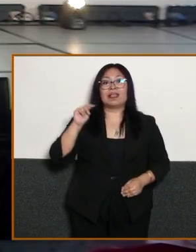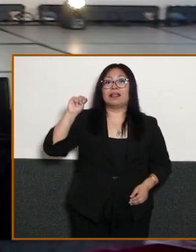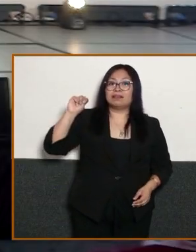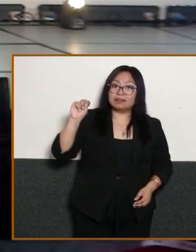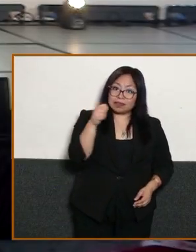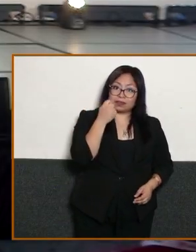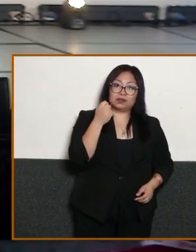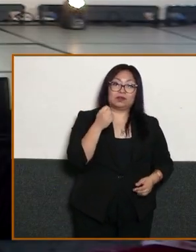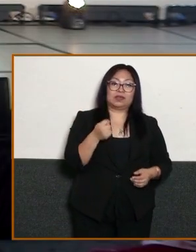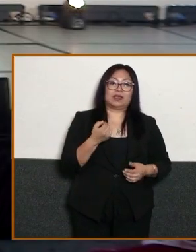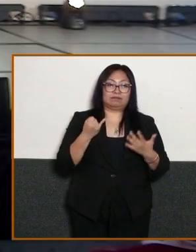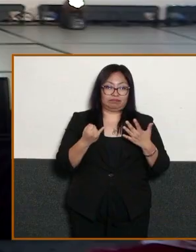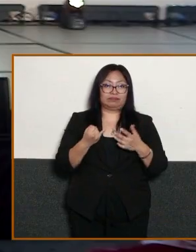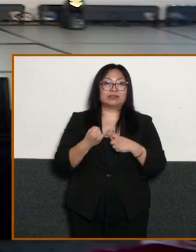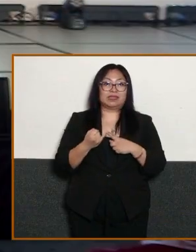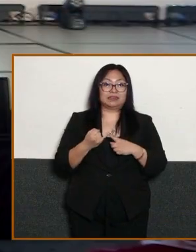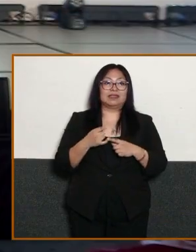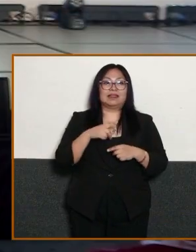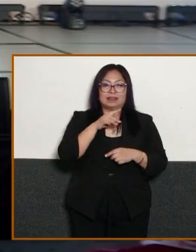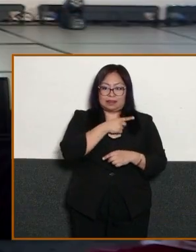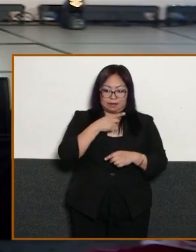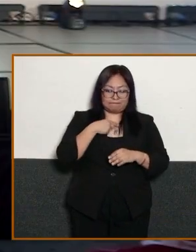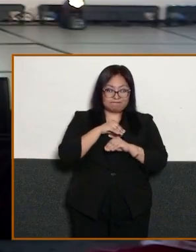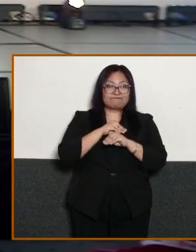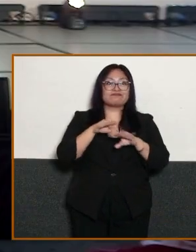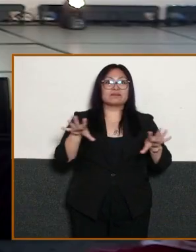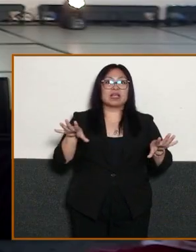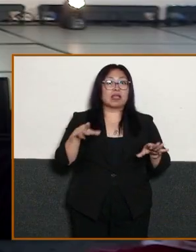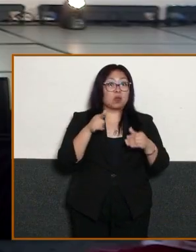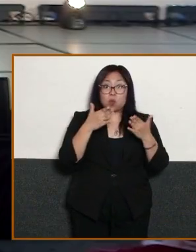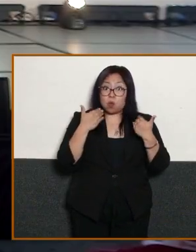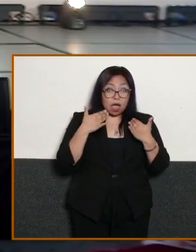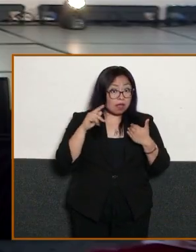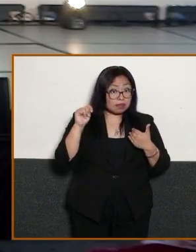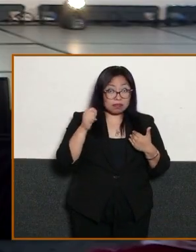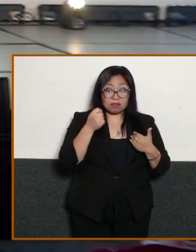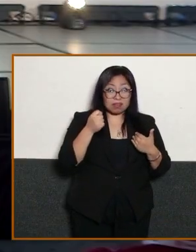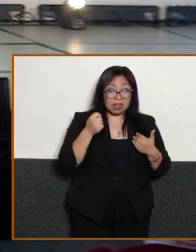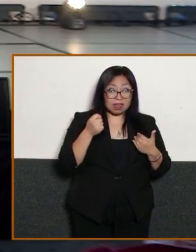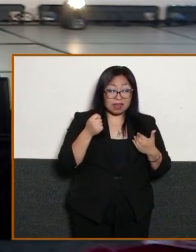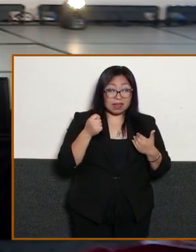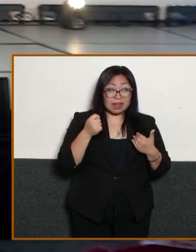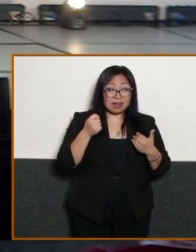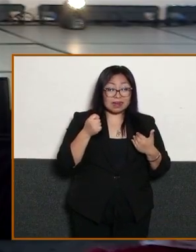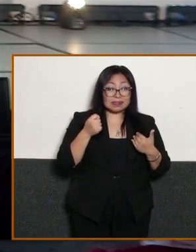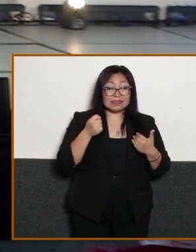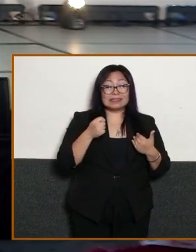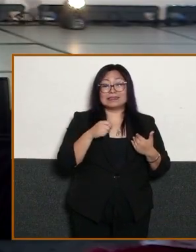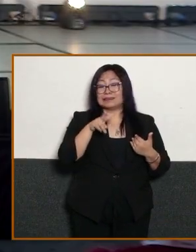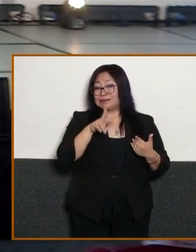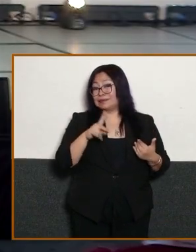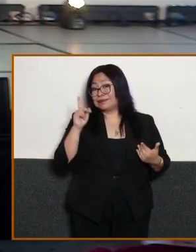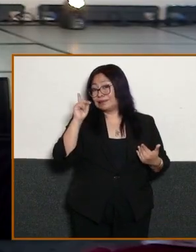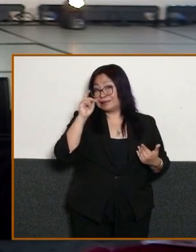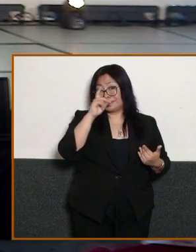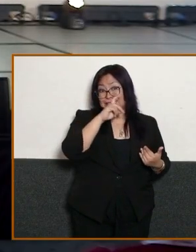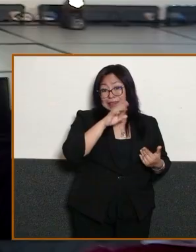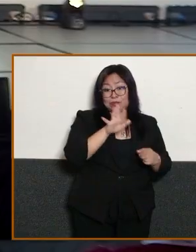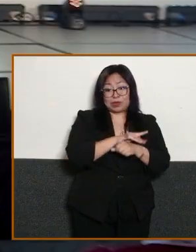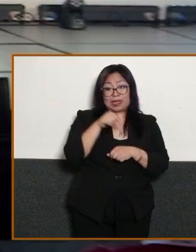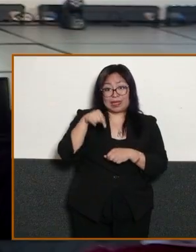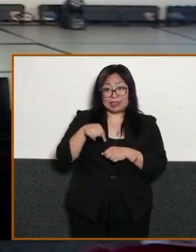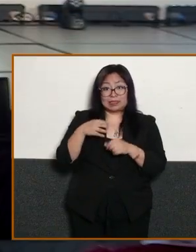Tecnología, tenemos que implementarla. Sin tecnología, colegas, va a ser muy difícil sobrevivir el siglo